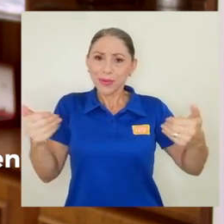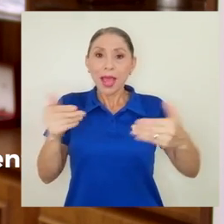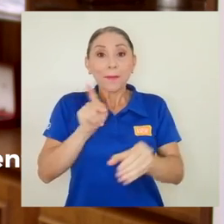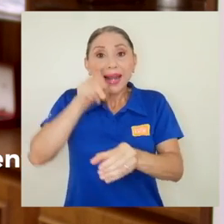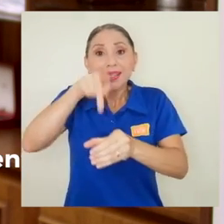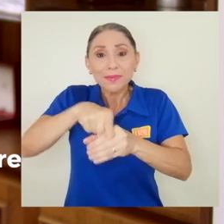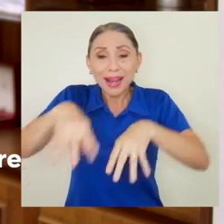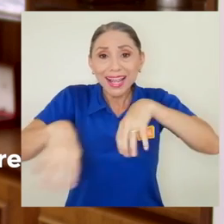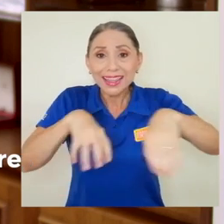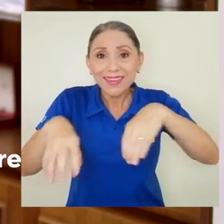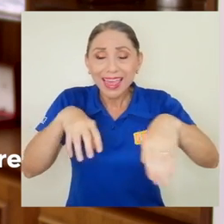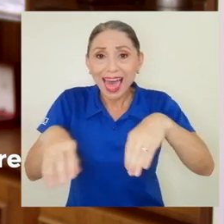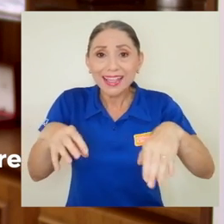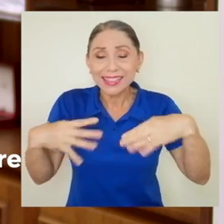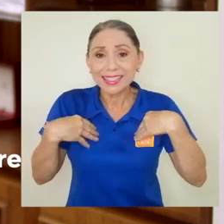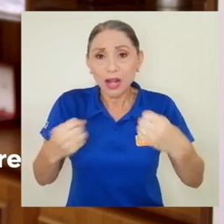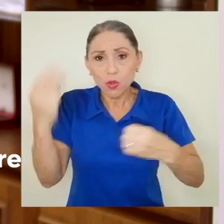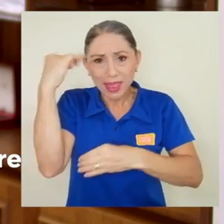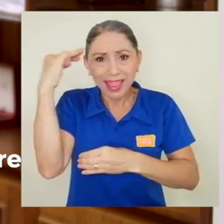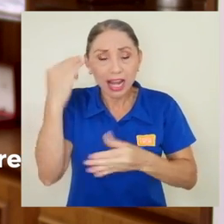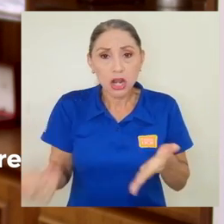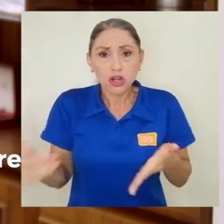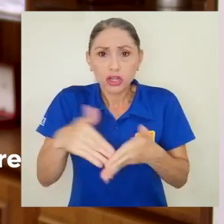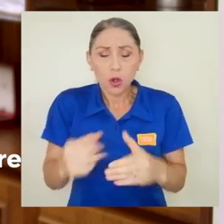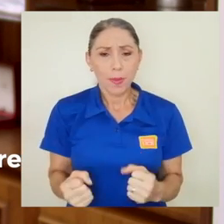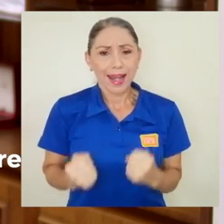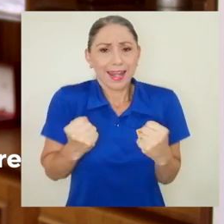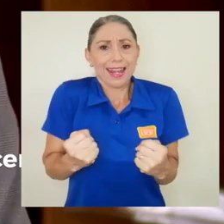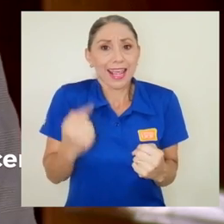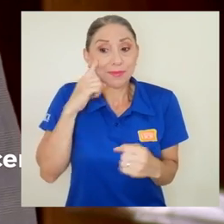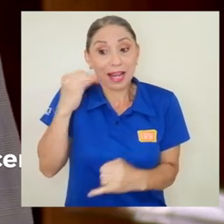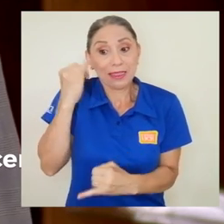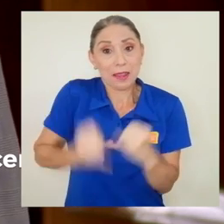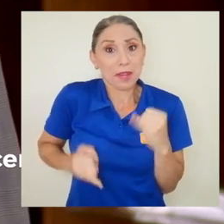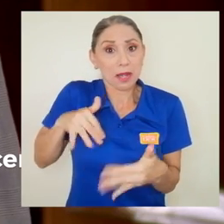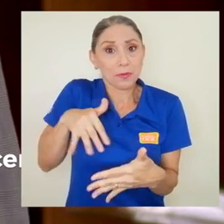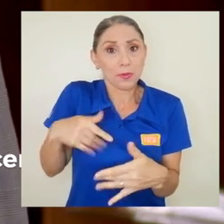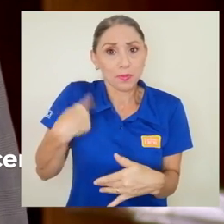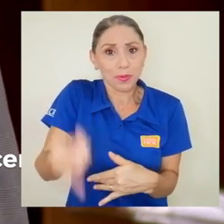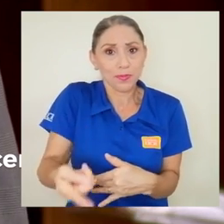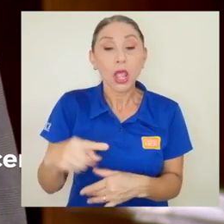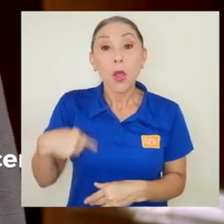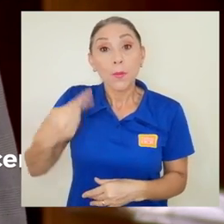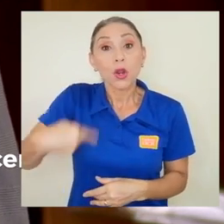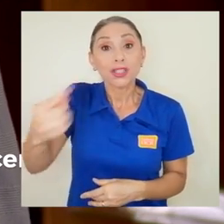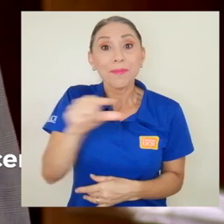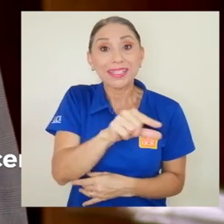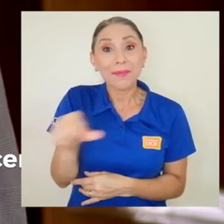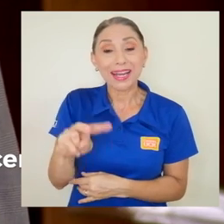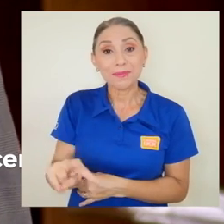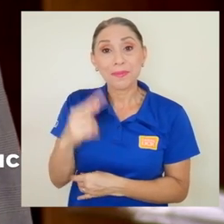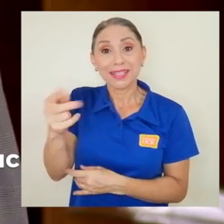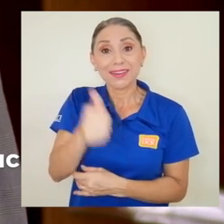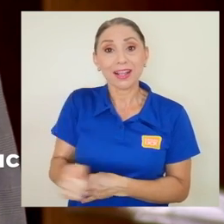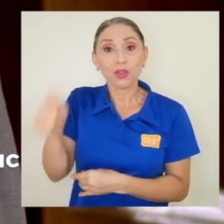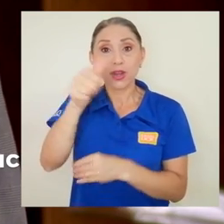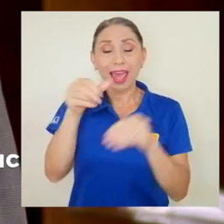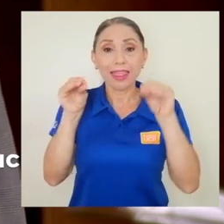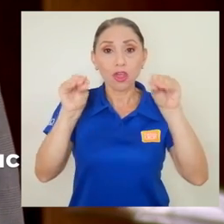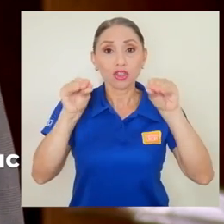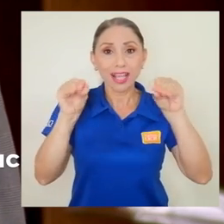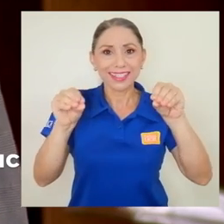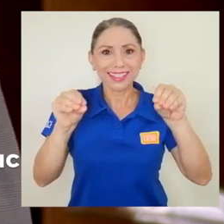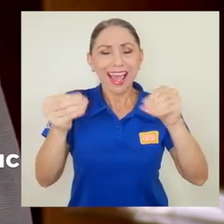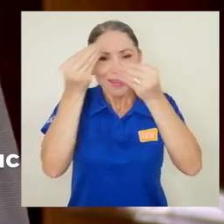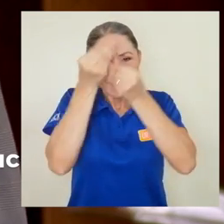a salud mental y recuperar energía para terminar el semestre en las próximas semanas la vicerrectoría de docencia comunicará